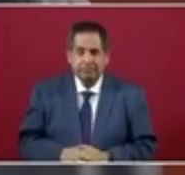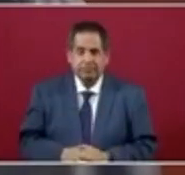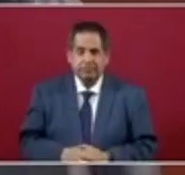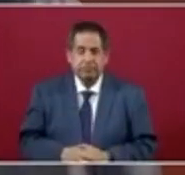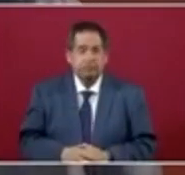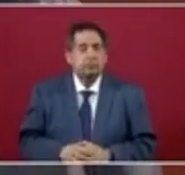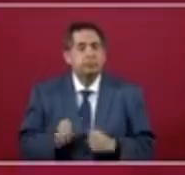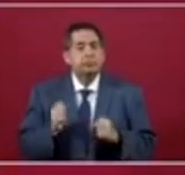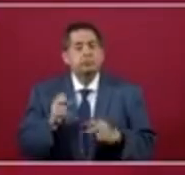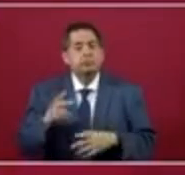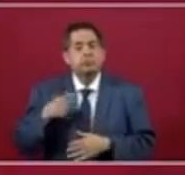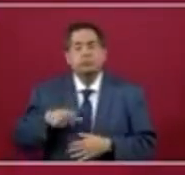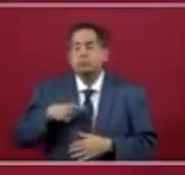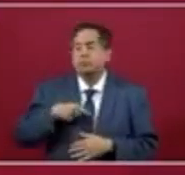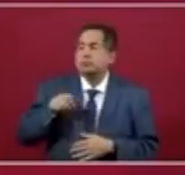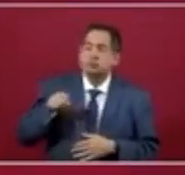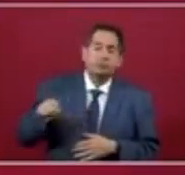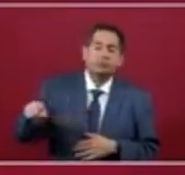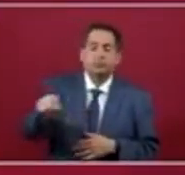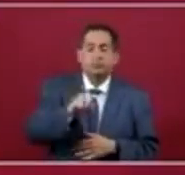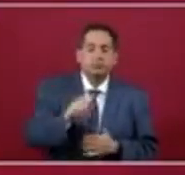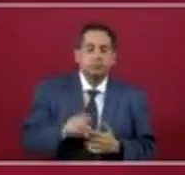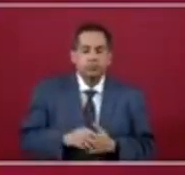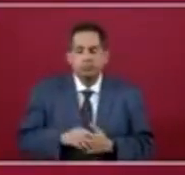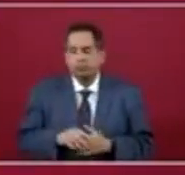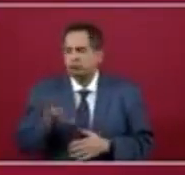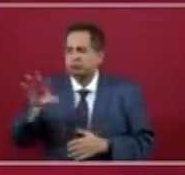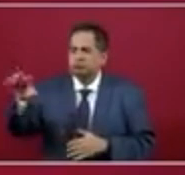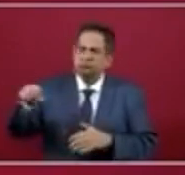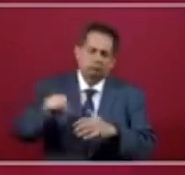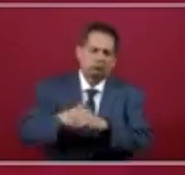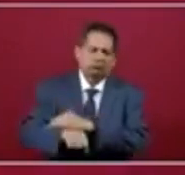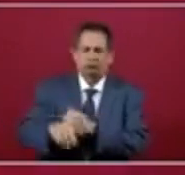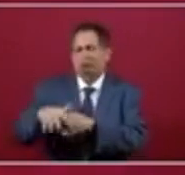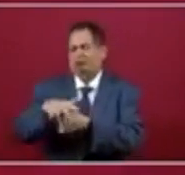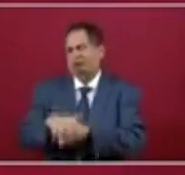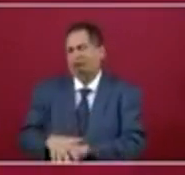Mucha gente fue reprimida